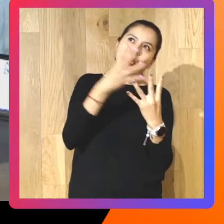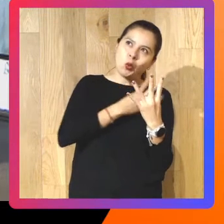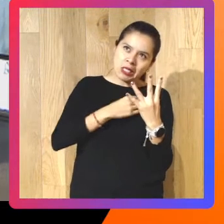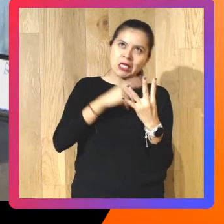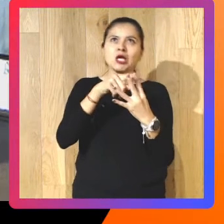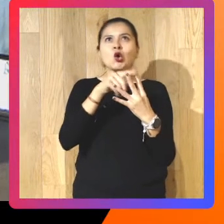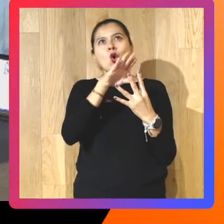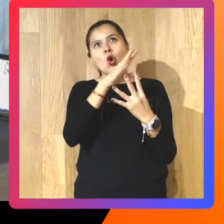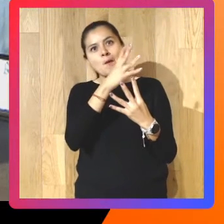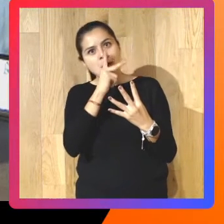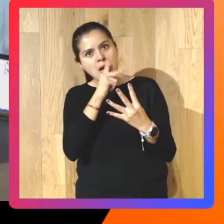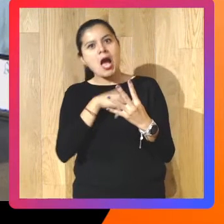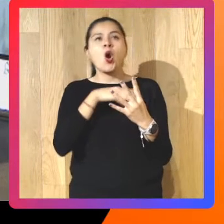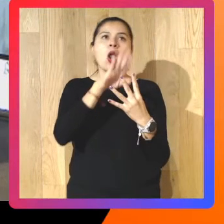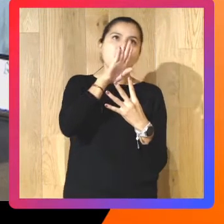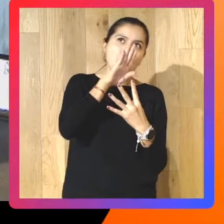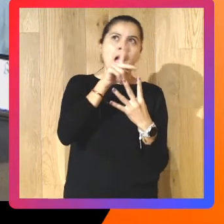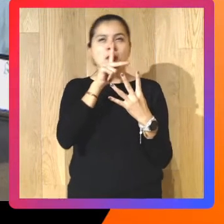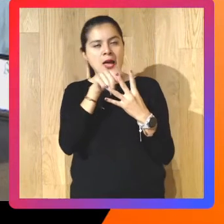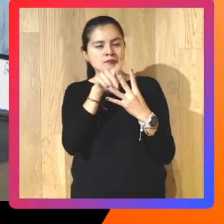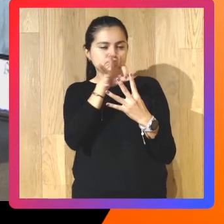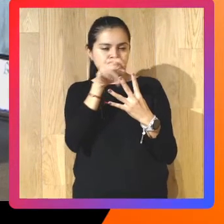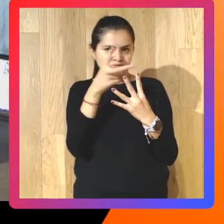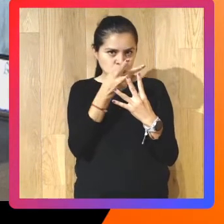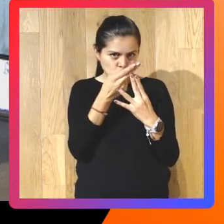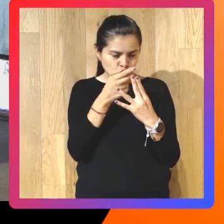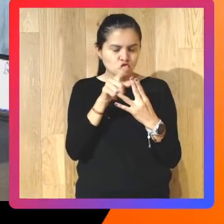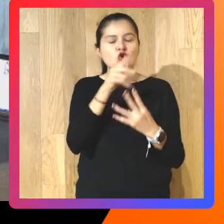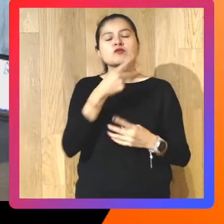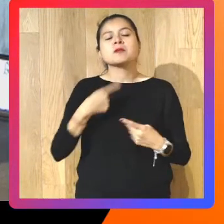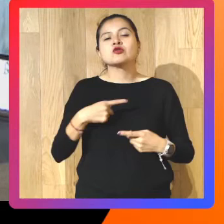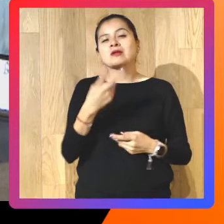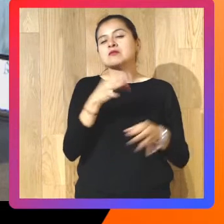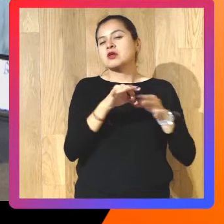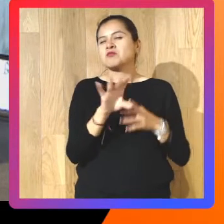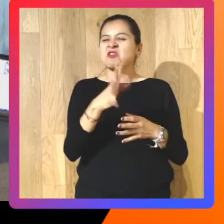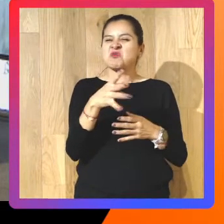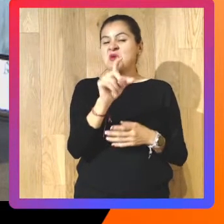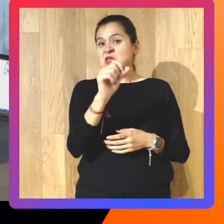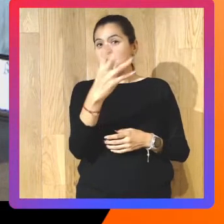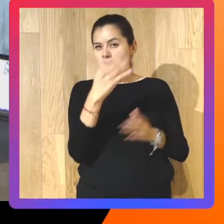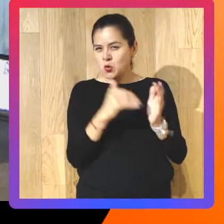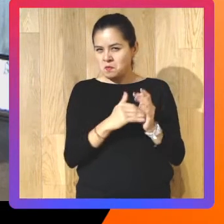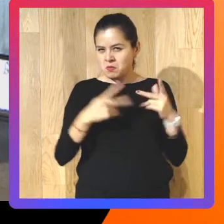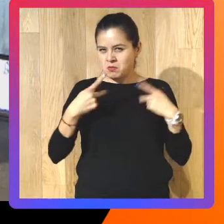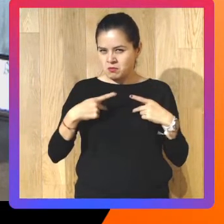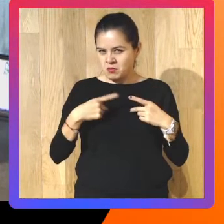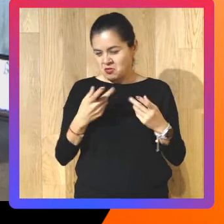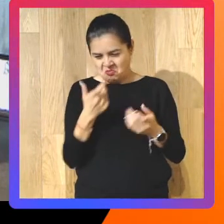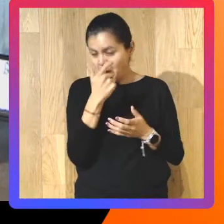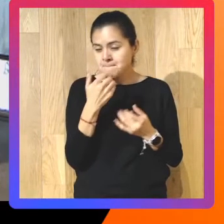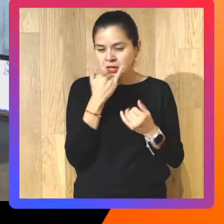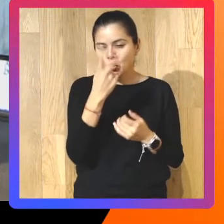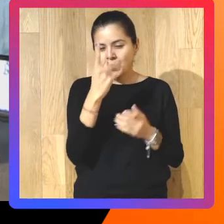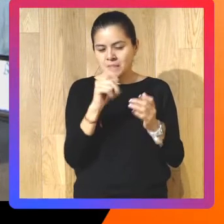papá o trabaja la mamá y el papá. Entonces, si vemos que para vivir dignamente se necesitan 24,000 pesos y trabajan 2, el